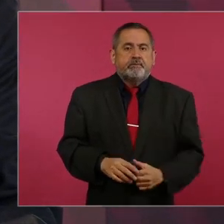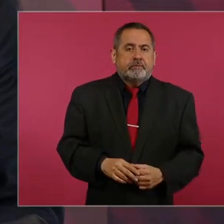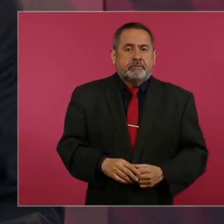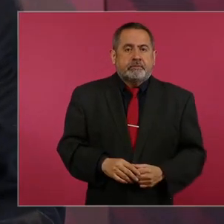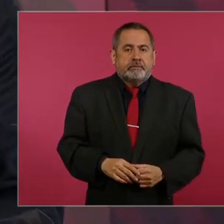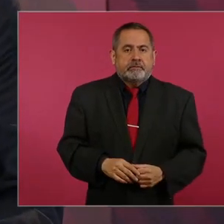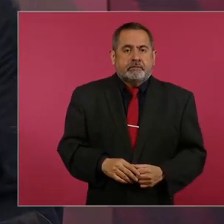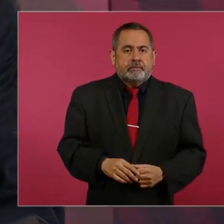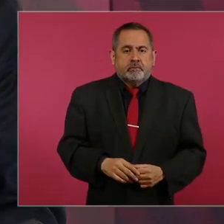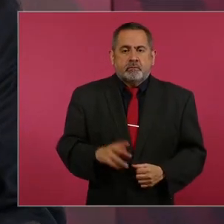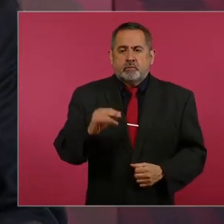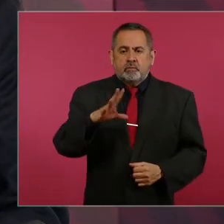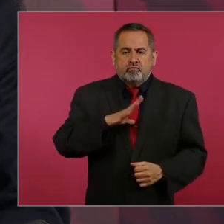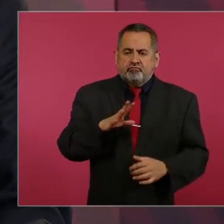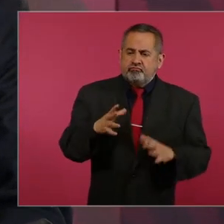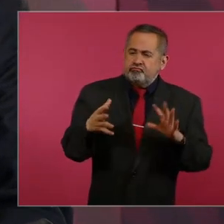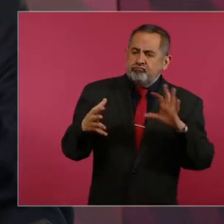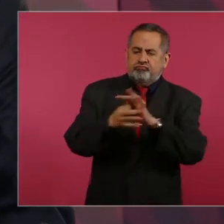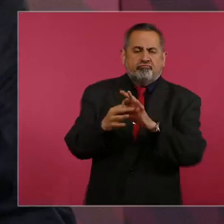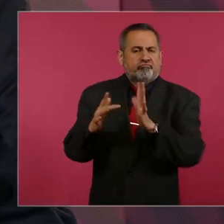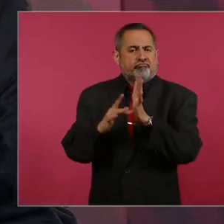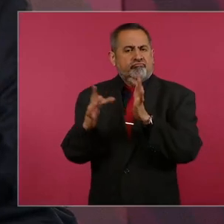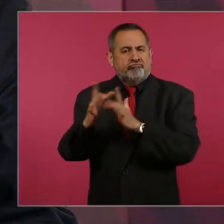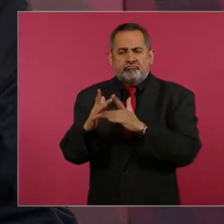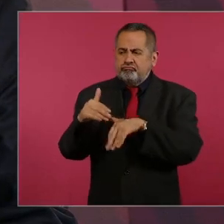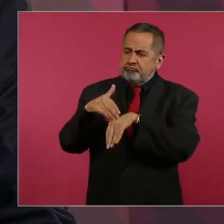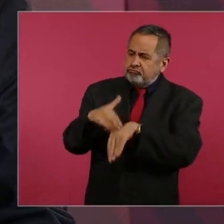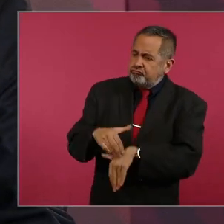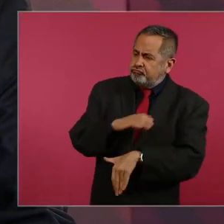anticristiana, injusta,